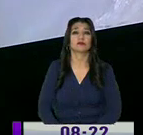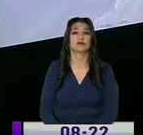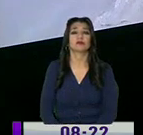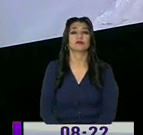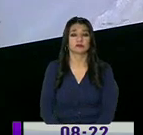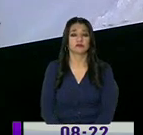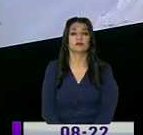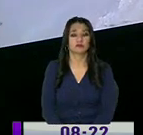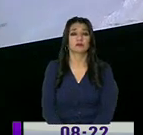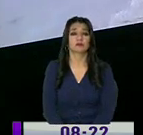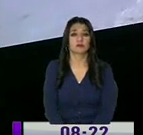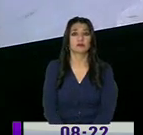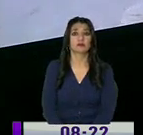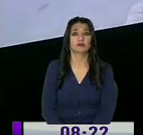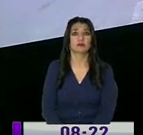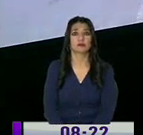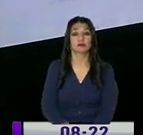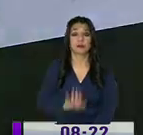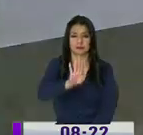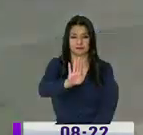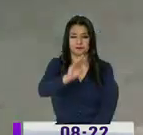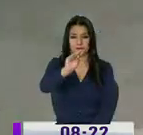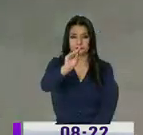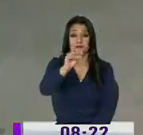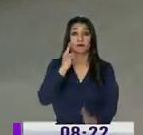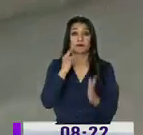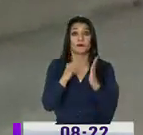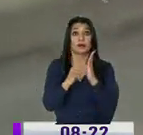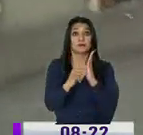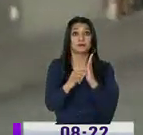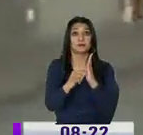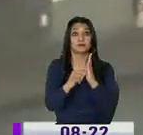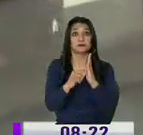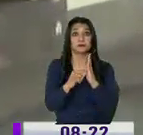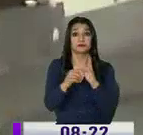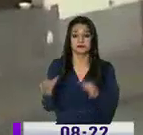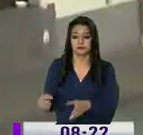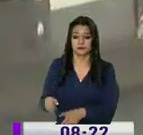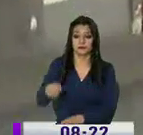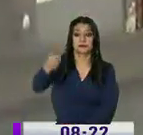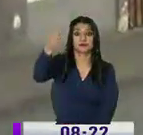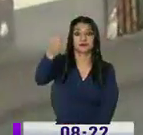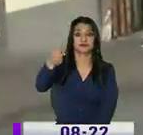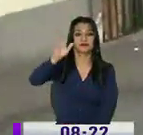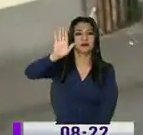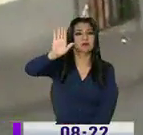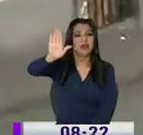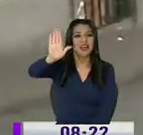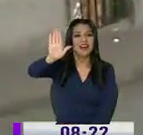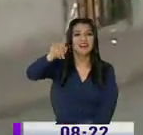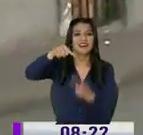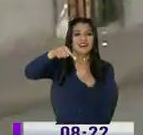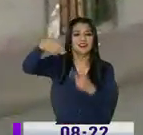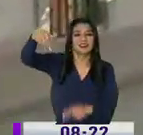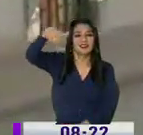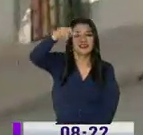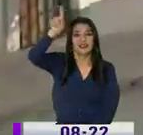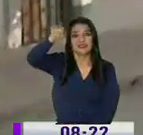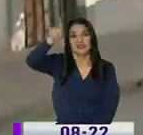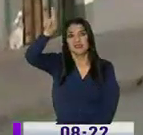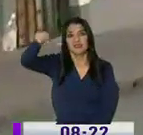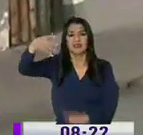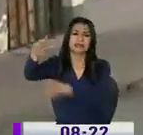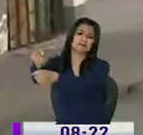Sí, Robert, lo que quería también decir es que, por ejemplo, señaléticas como las que yo tengo aquí detrás mío también